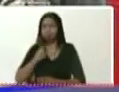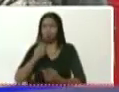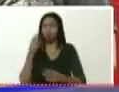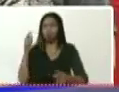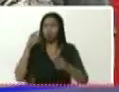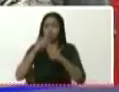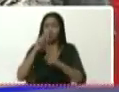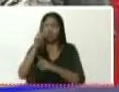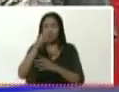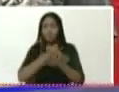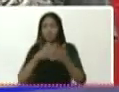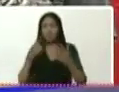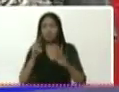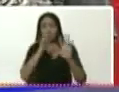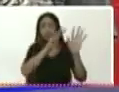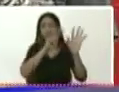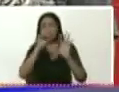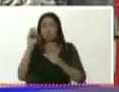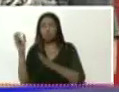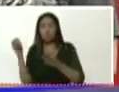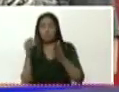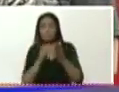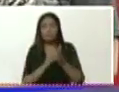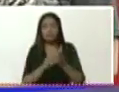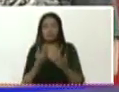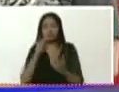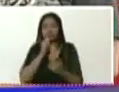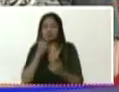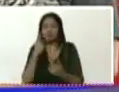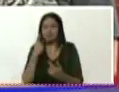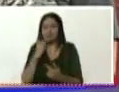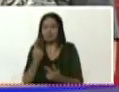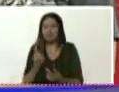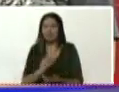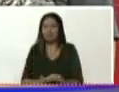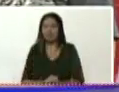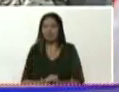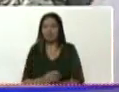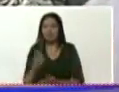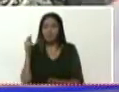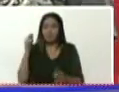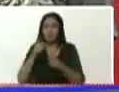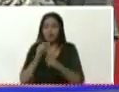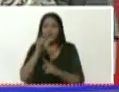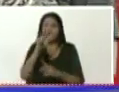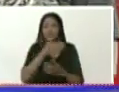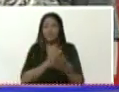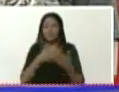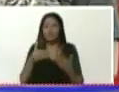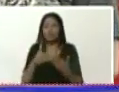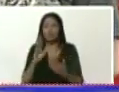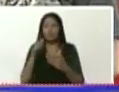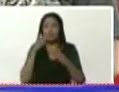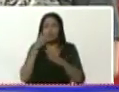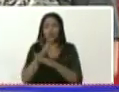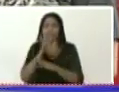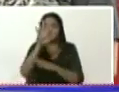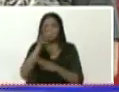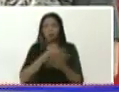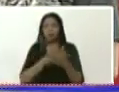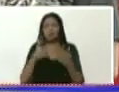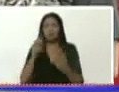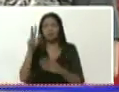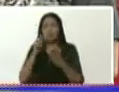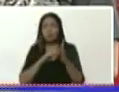llegado a 2.700.000. ¿Quién lo iba a decir? Y vamos a llegar a 3 millones. Y vamos rumbo a los 5 millones.